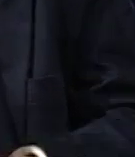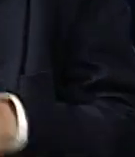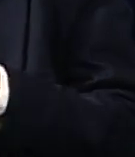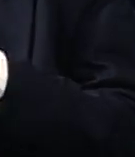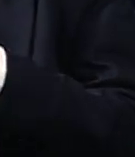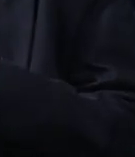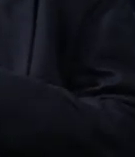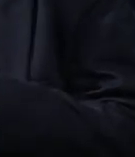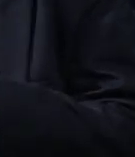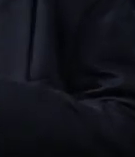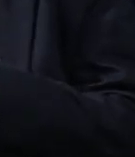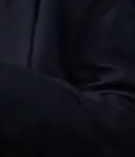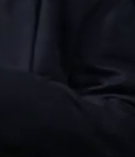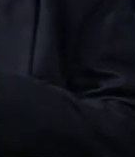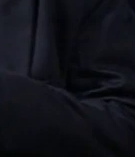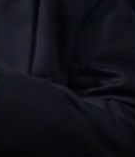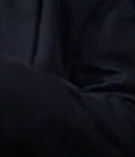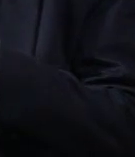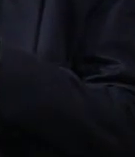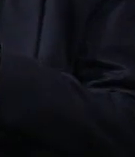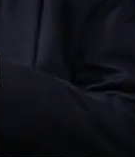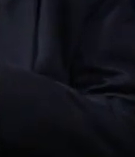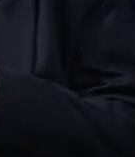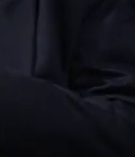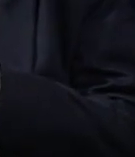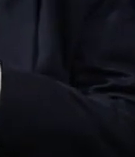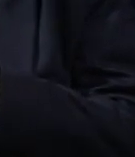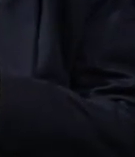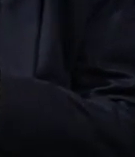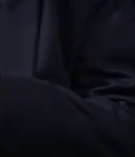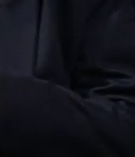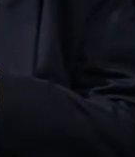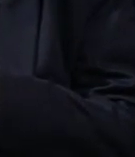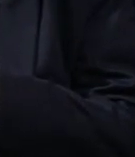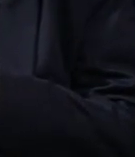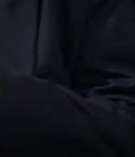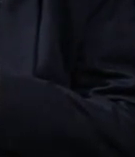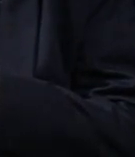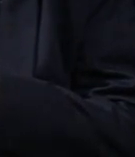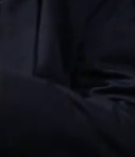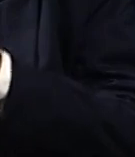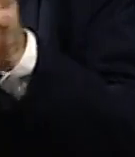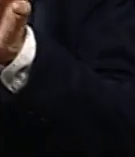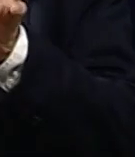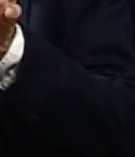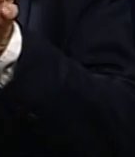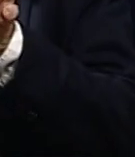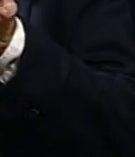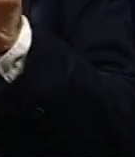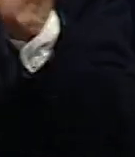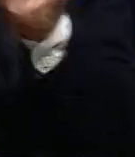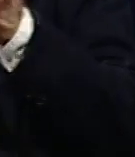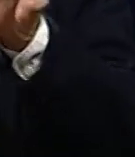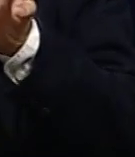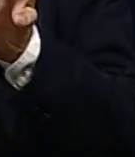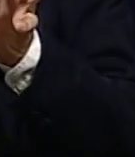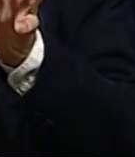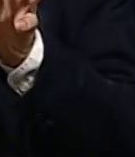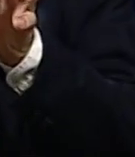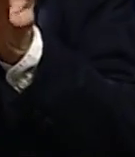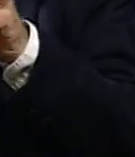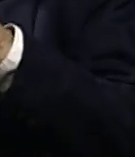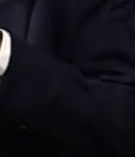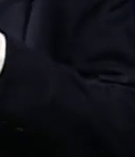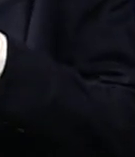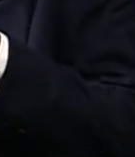Conversamos, amigas y amigos, con la presidenta del CINART, Alicia Fournier, y un poco nos estaba contando de sus